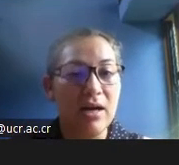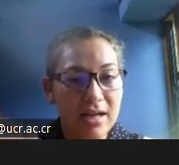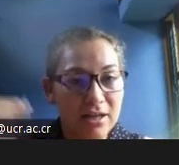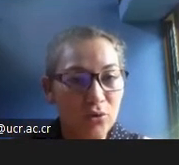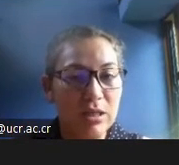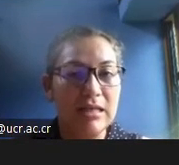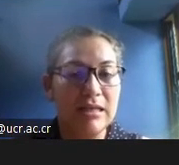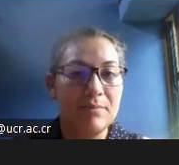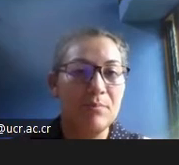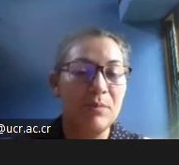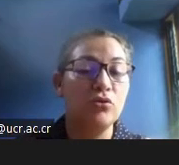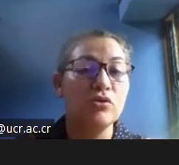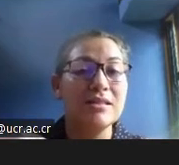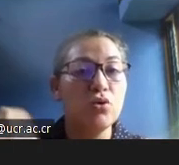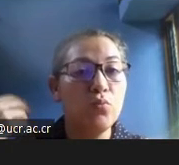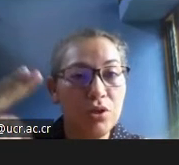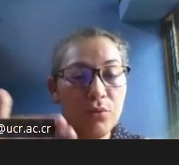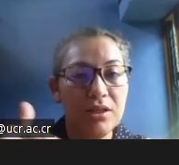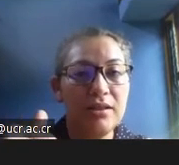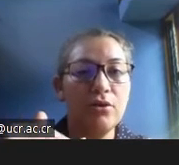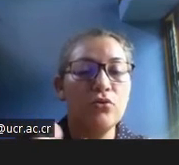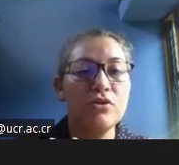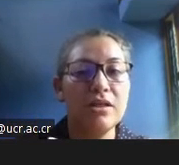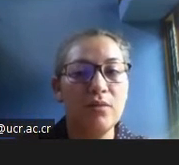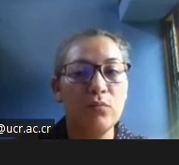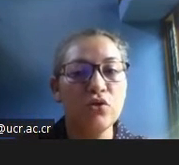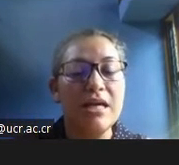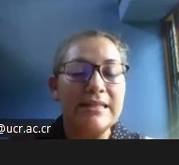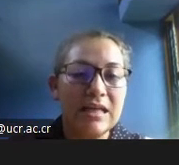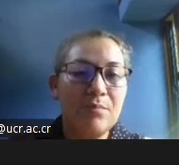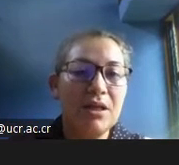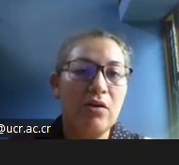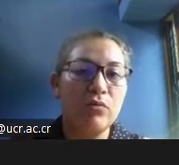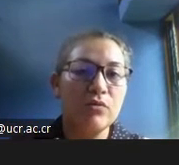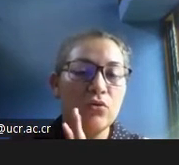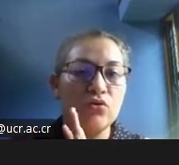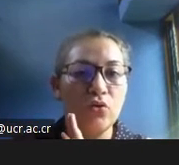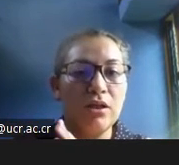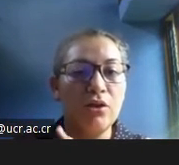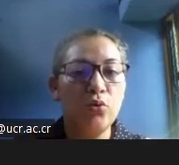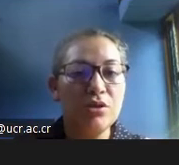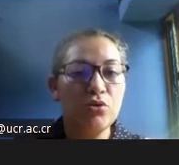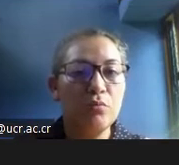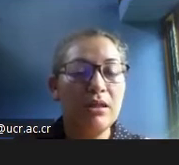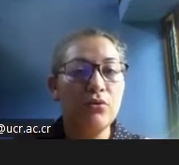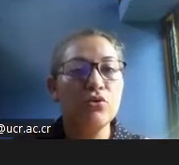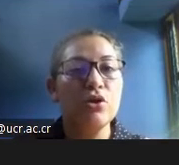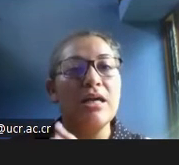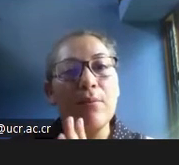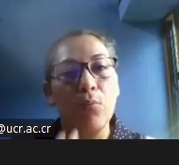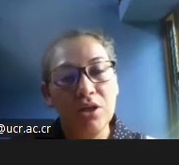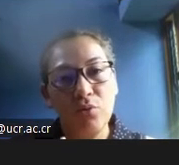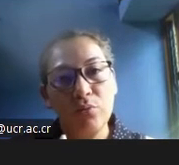que está trabajando, y, ¿verdad? Entonces eso es muy importante que lo consideremos siempre que vamos a construir nuestros